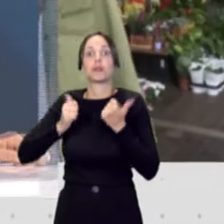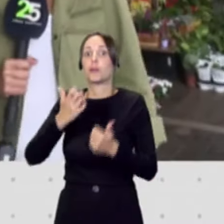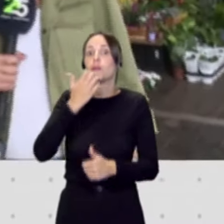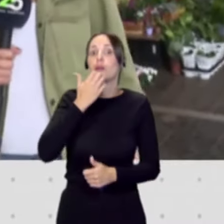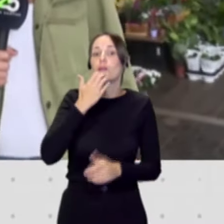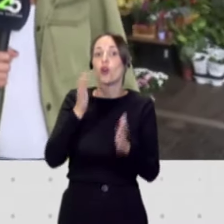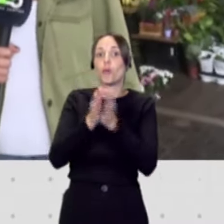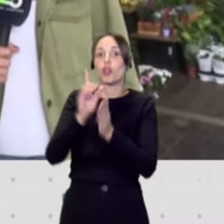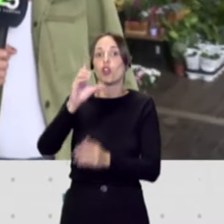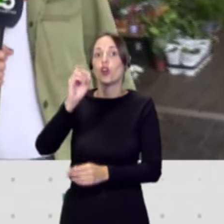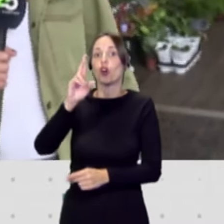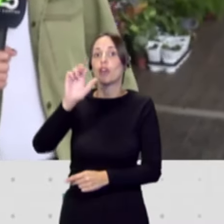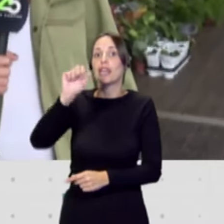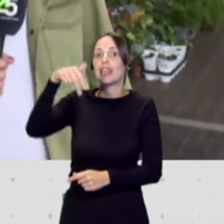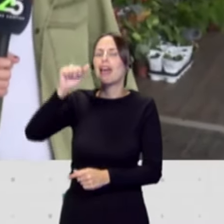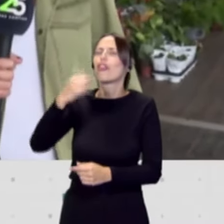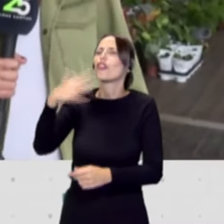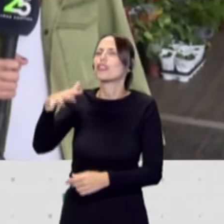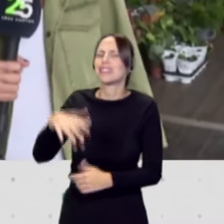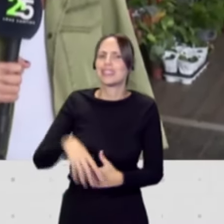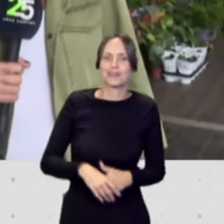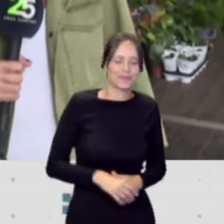Lorena de Cobo.